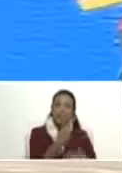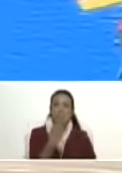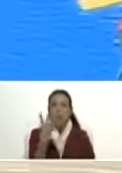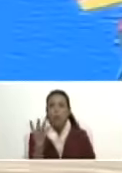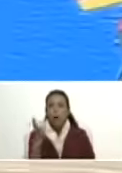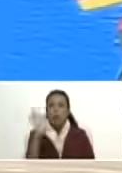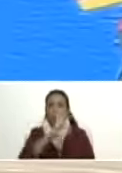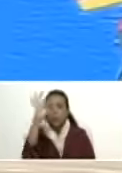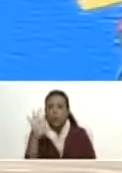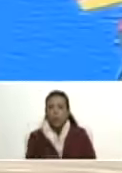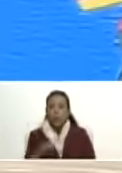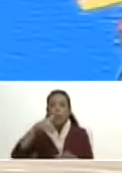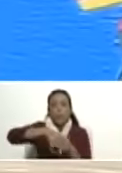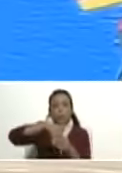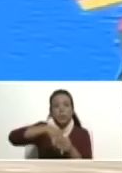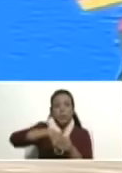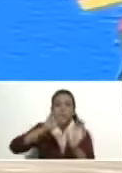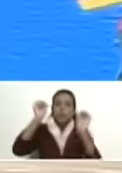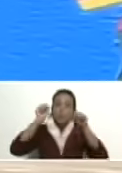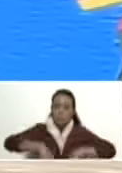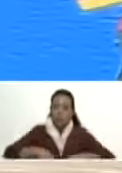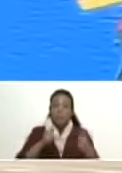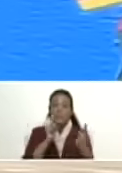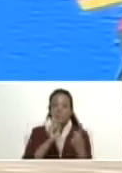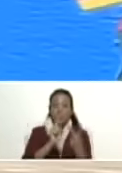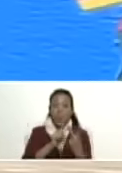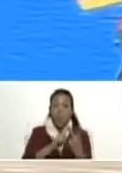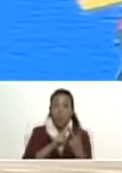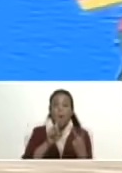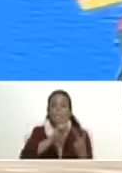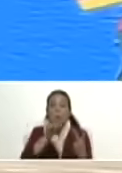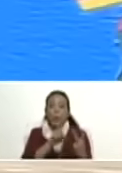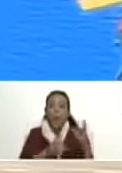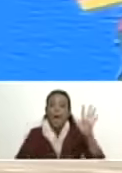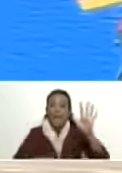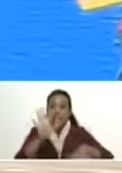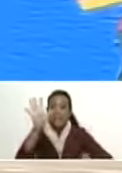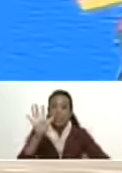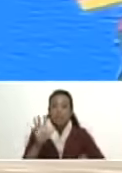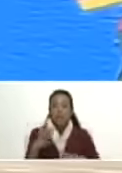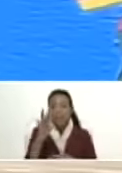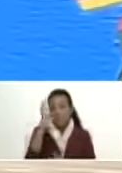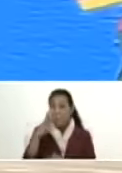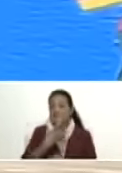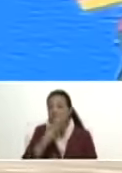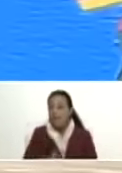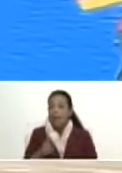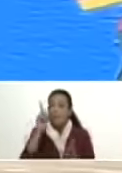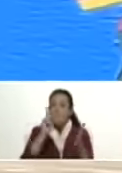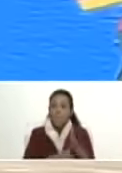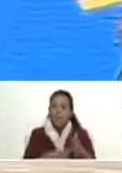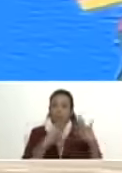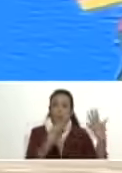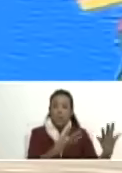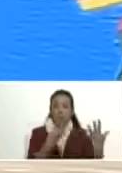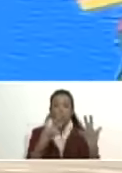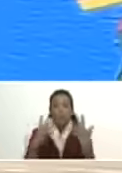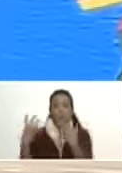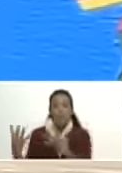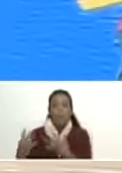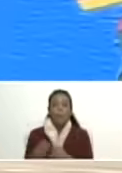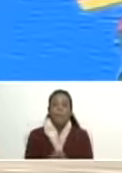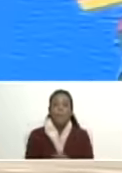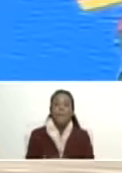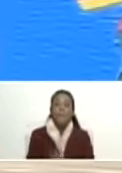74-76% de los votantes. Segundo referéndum, 15 de diciembre de 1999.